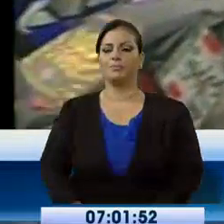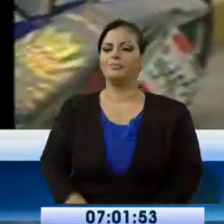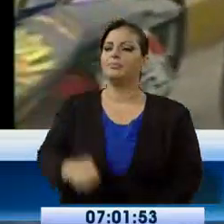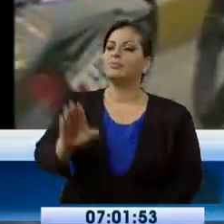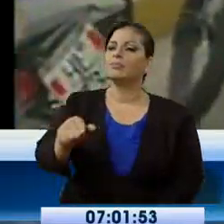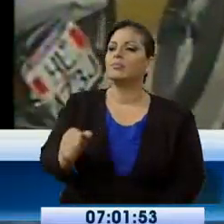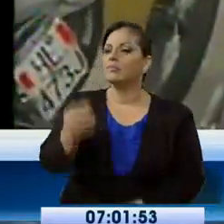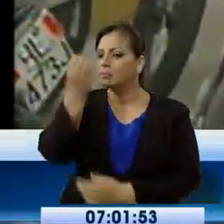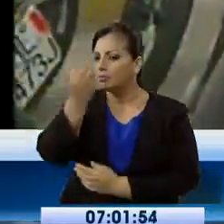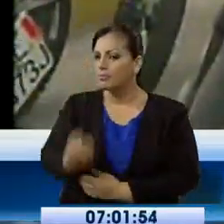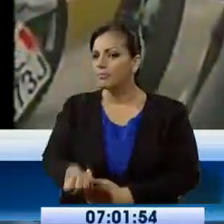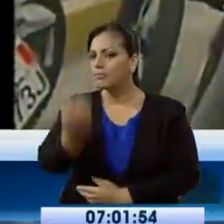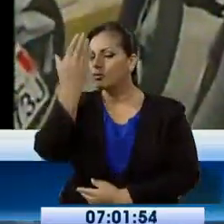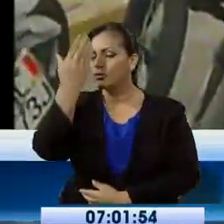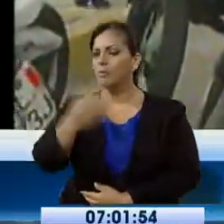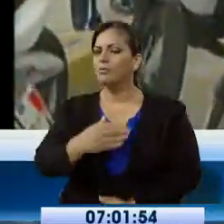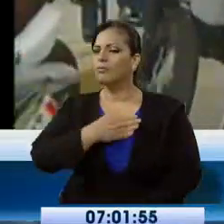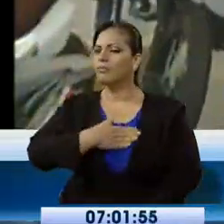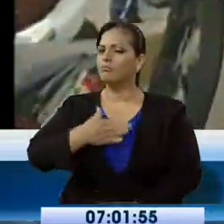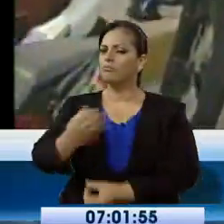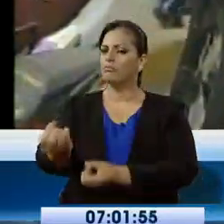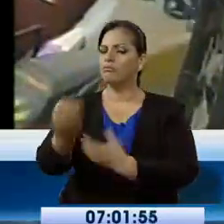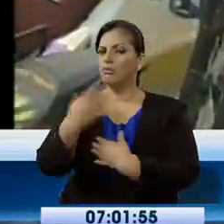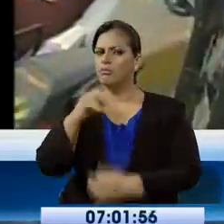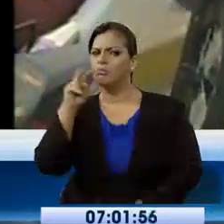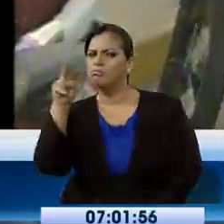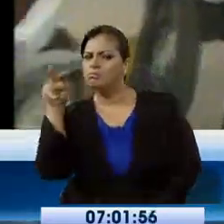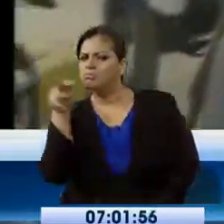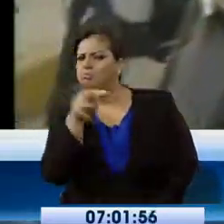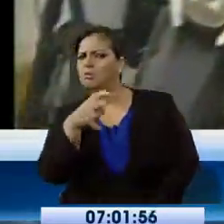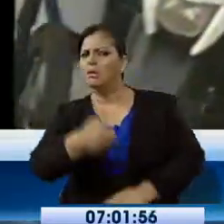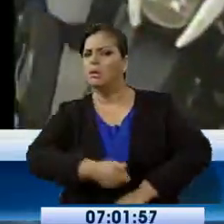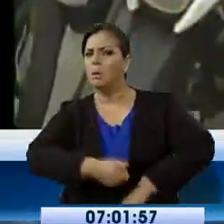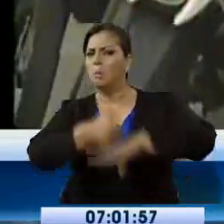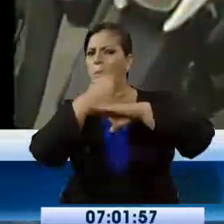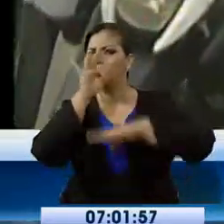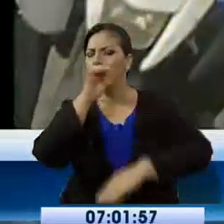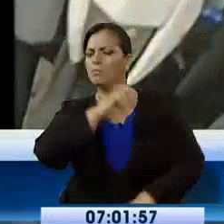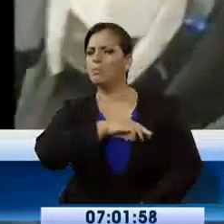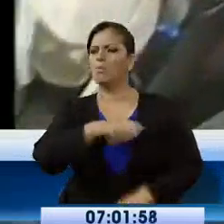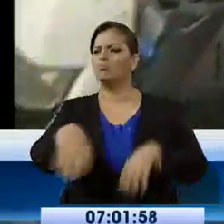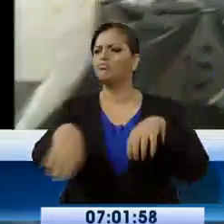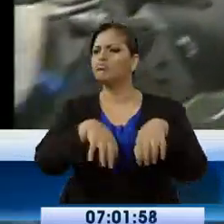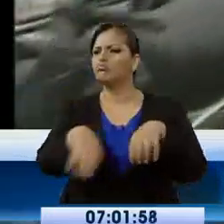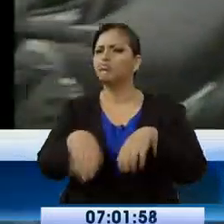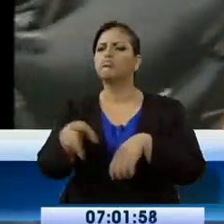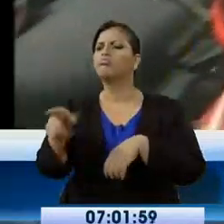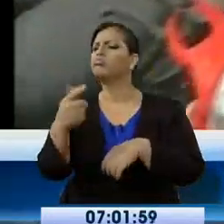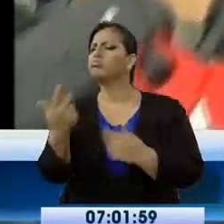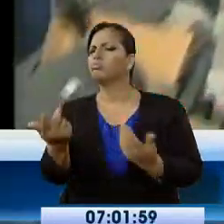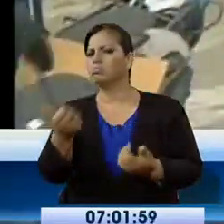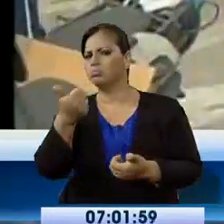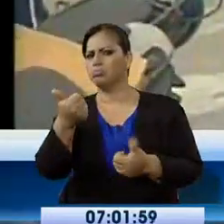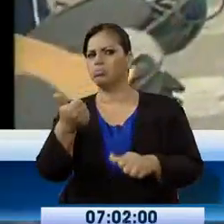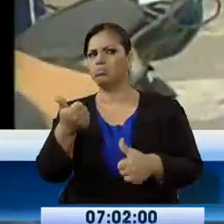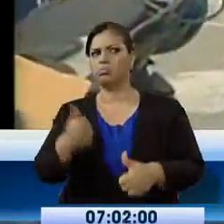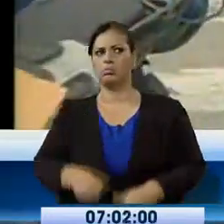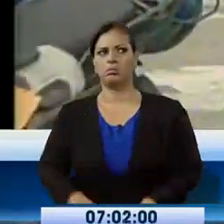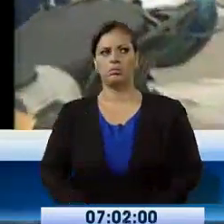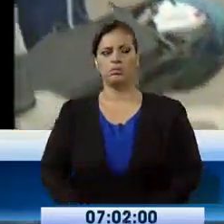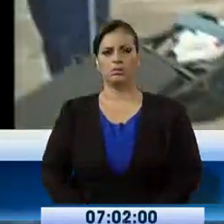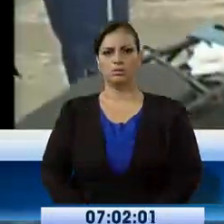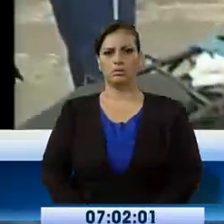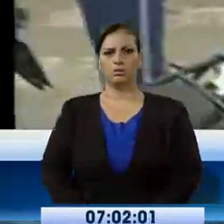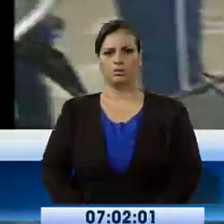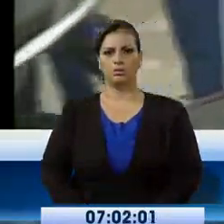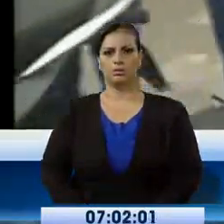con los conductores. Cuéntenos qué opina del trabajo que realiza la ATM en Guayaquil. Como que fuéramos delincuentes, ¿sí ve cómo me hace? Sí, es que usted